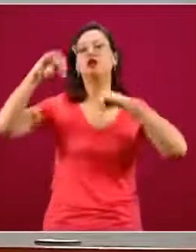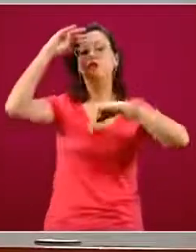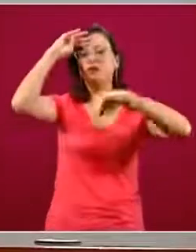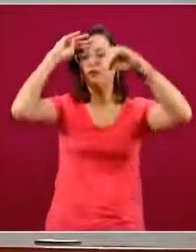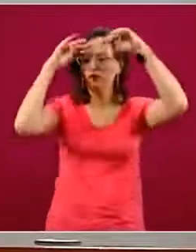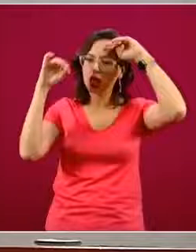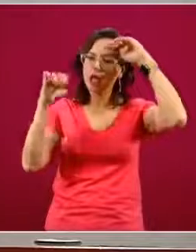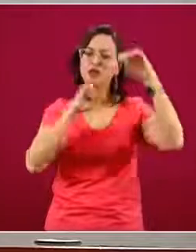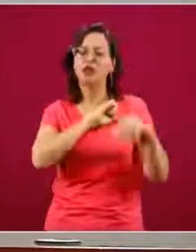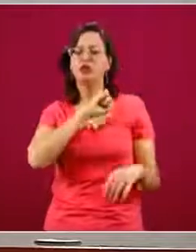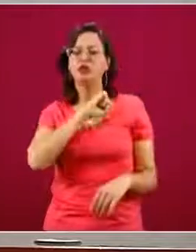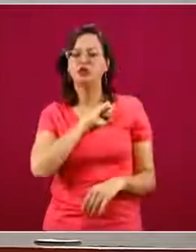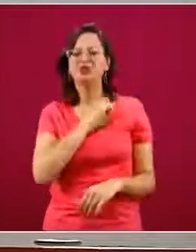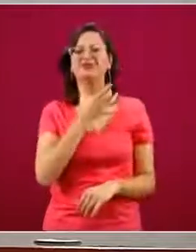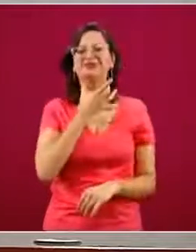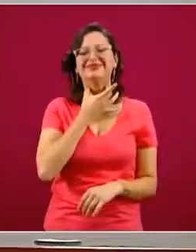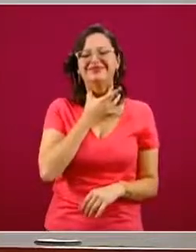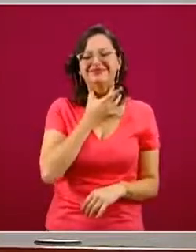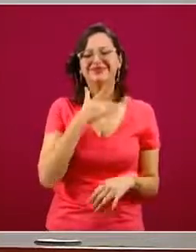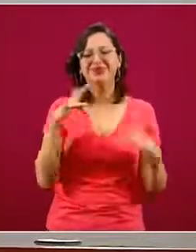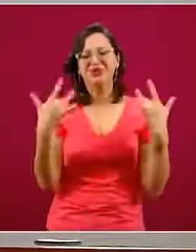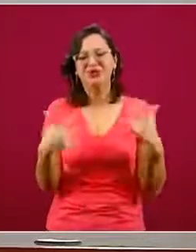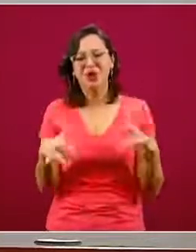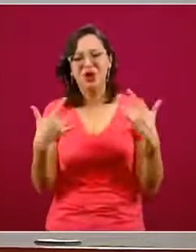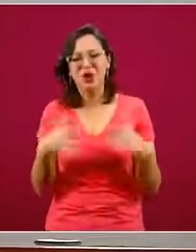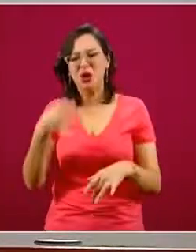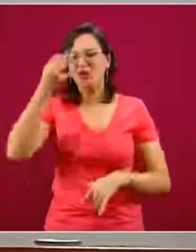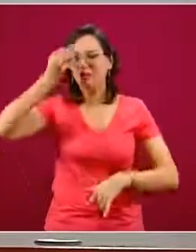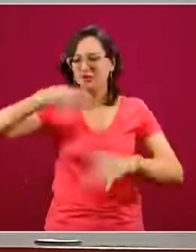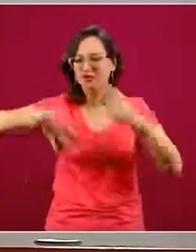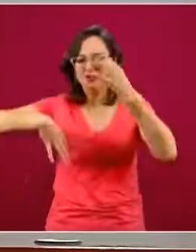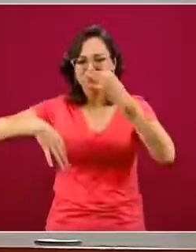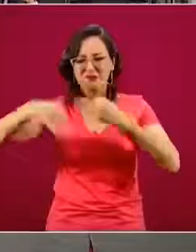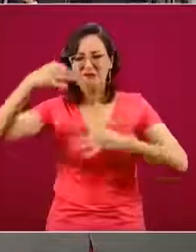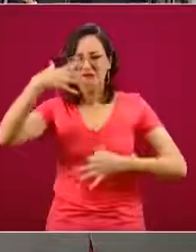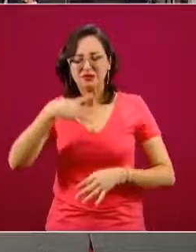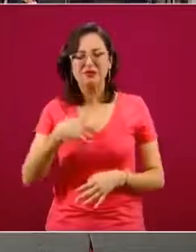además puede tener pérdida del olfato y del gusto, escurrimiento nasal,